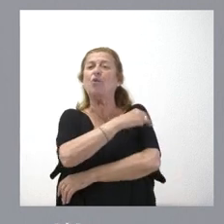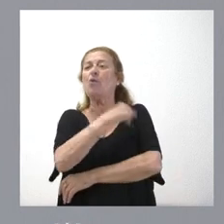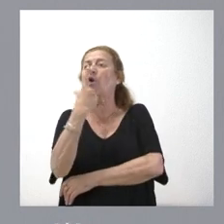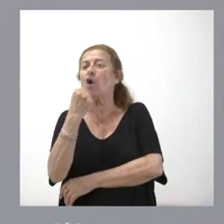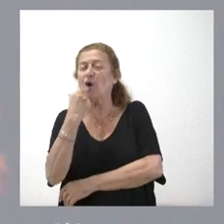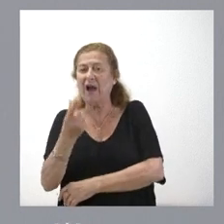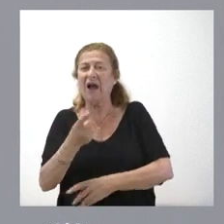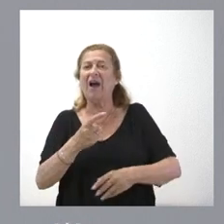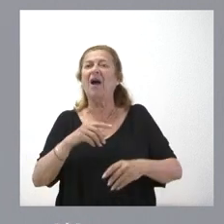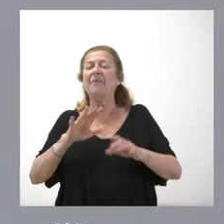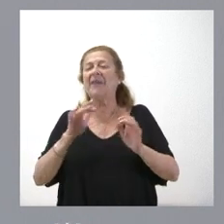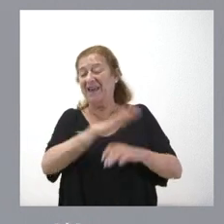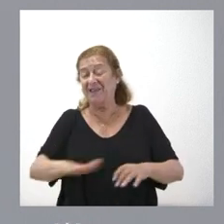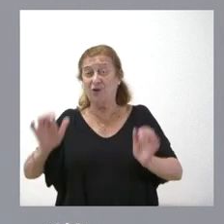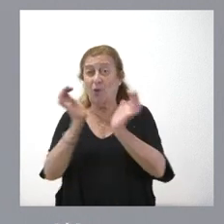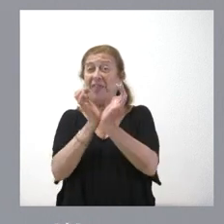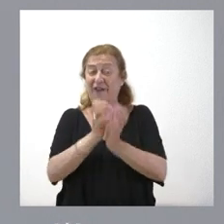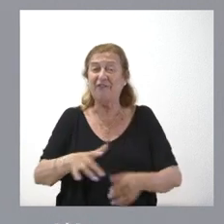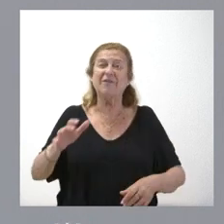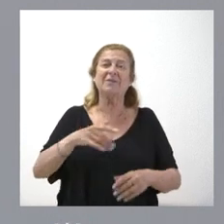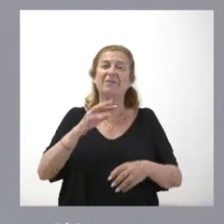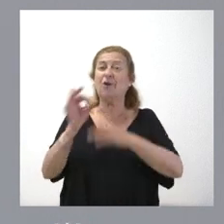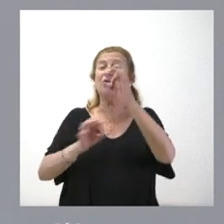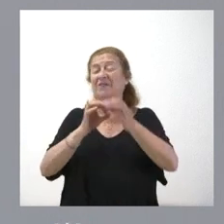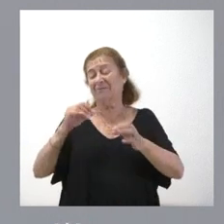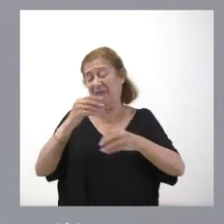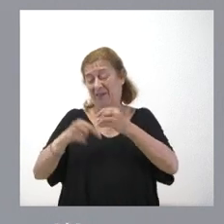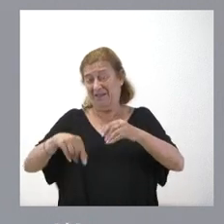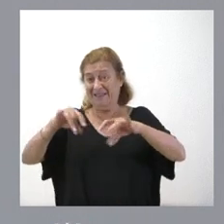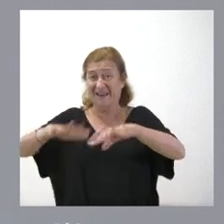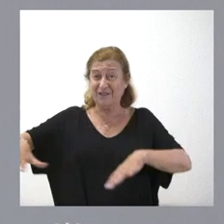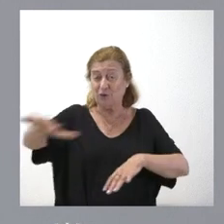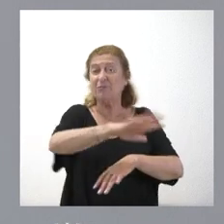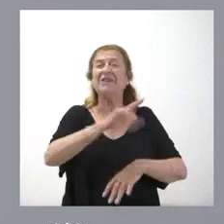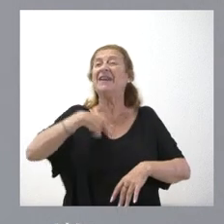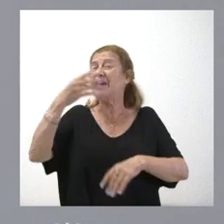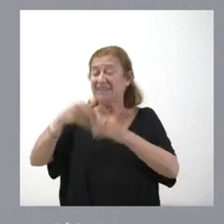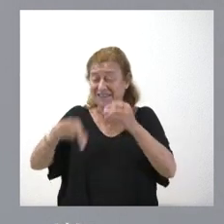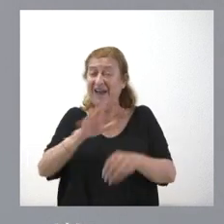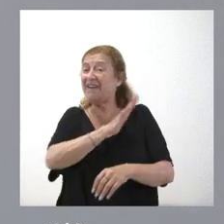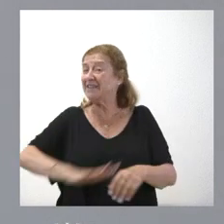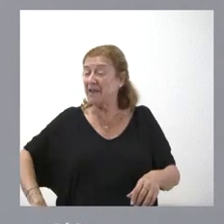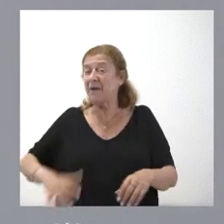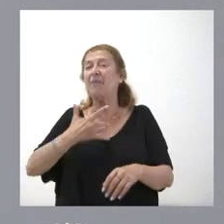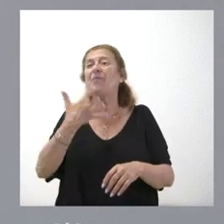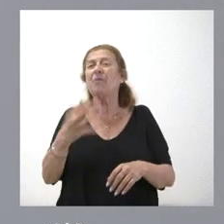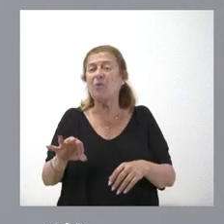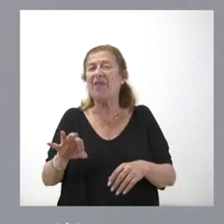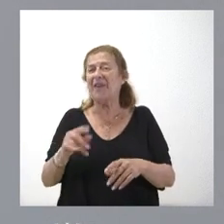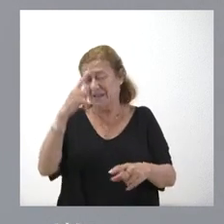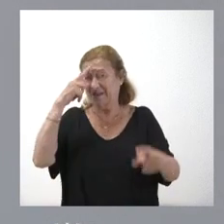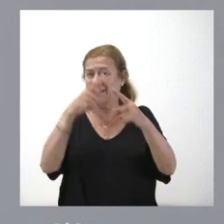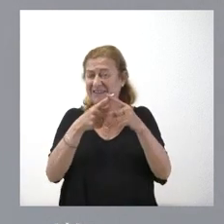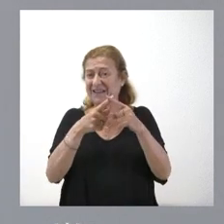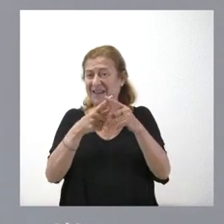de unicef estamos hablando de organizaciones que operan en el territorio y sin lugar a dudas esta reserva podría ser que se destinara